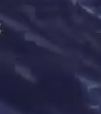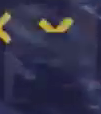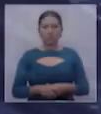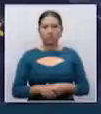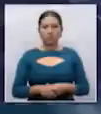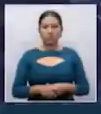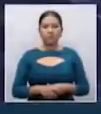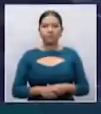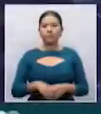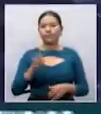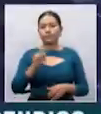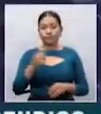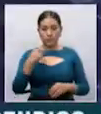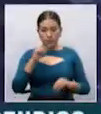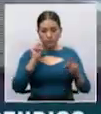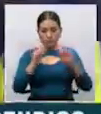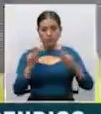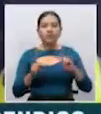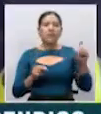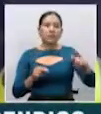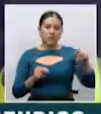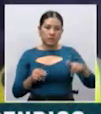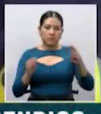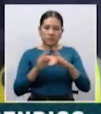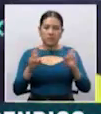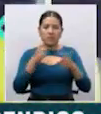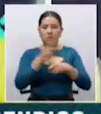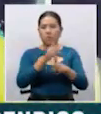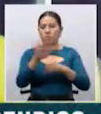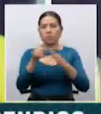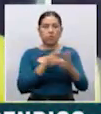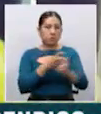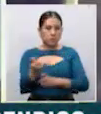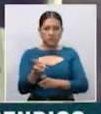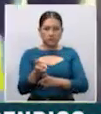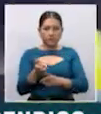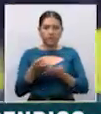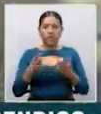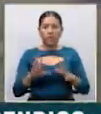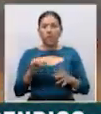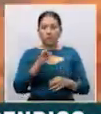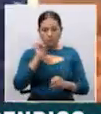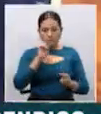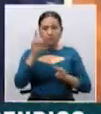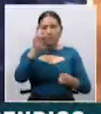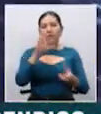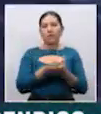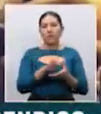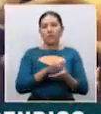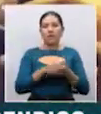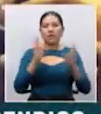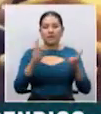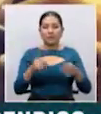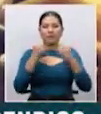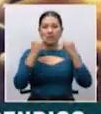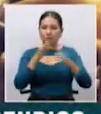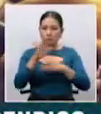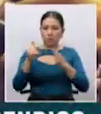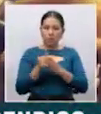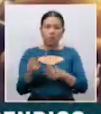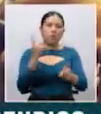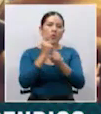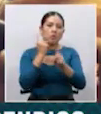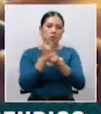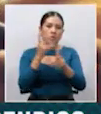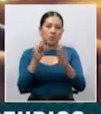Indiscutiblemente era necesaria la declaración de desastre, ¿sí? Creo que la construcción de los informes lo evidencian de esta manera